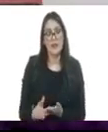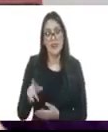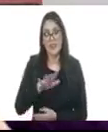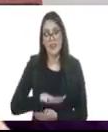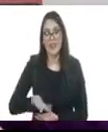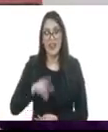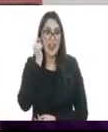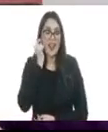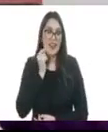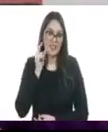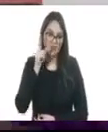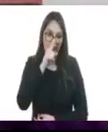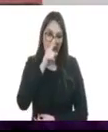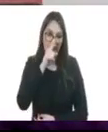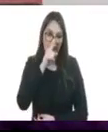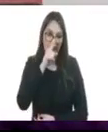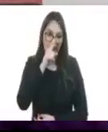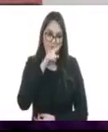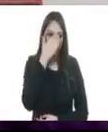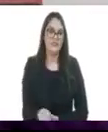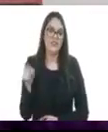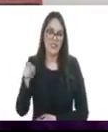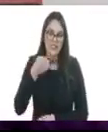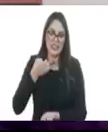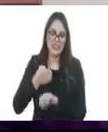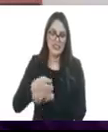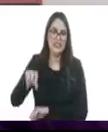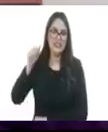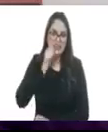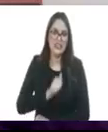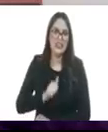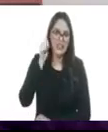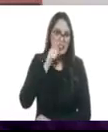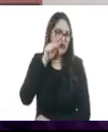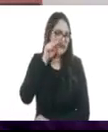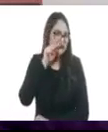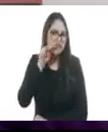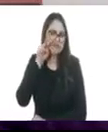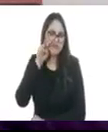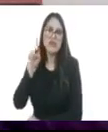es un estado en el que está